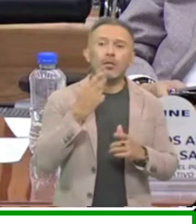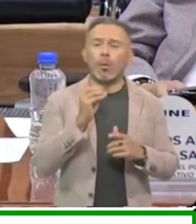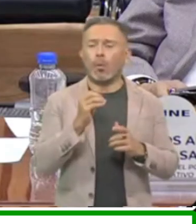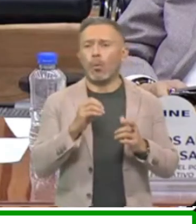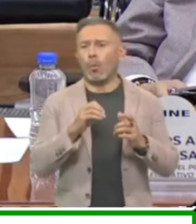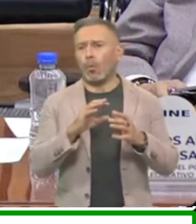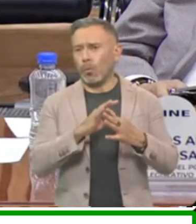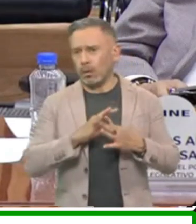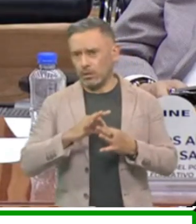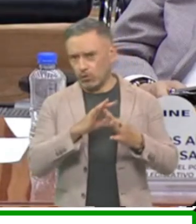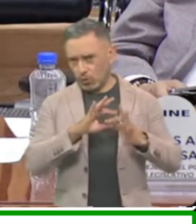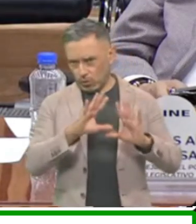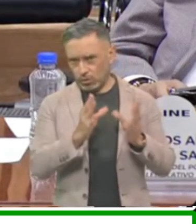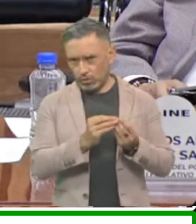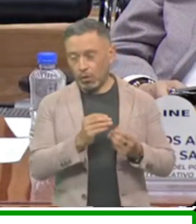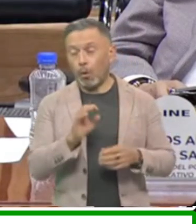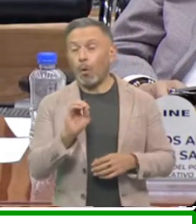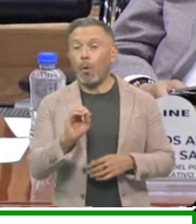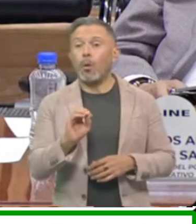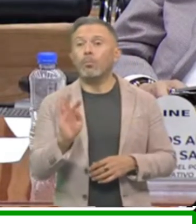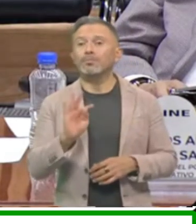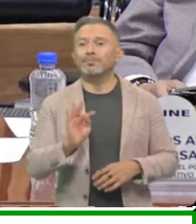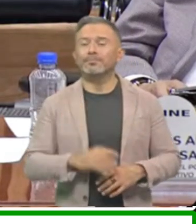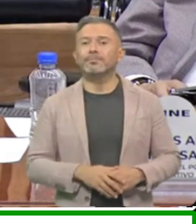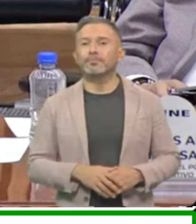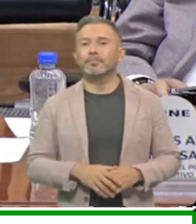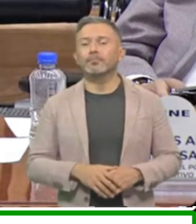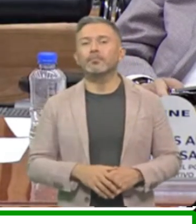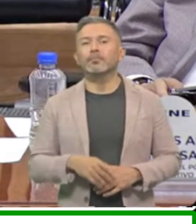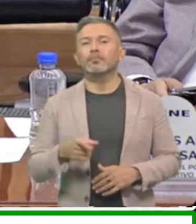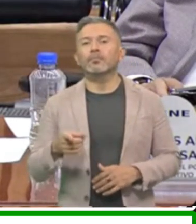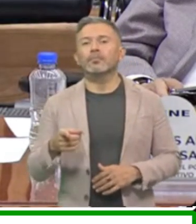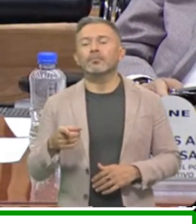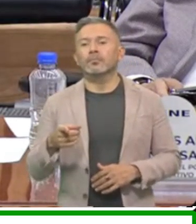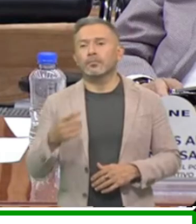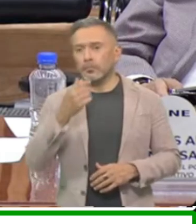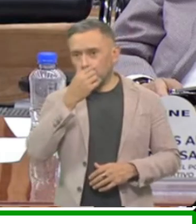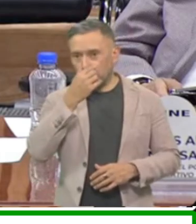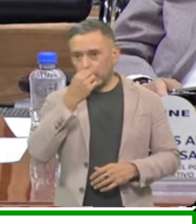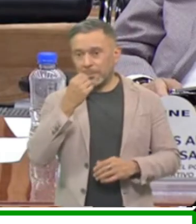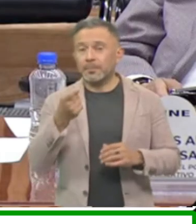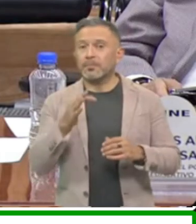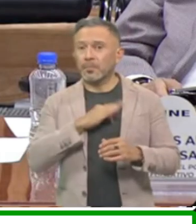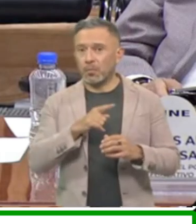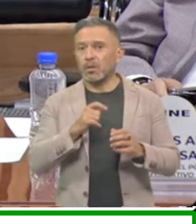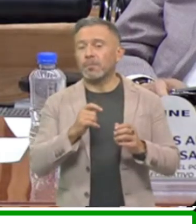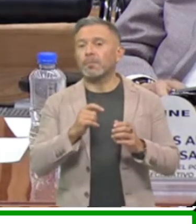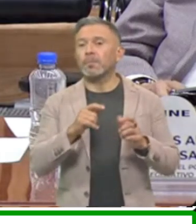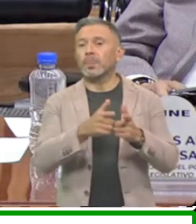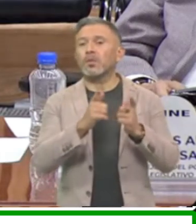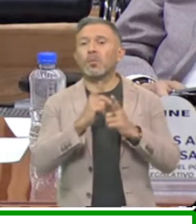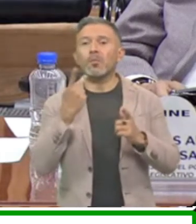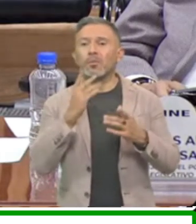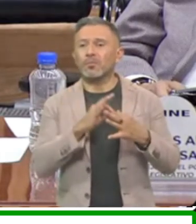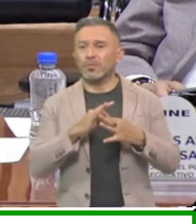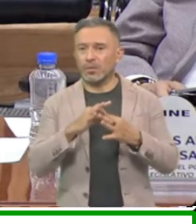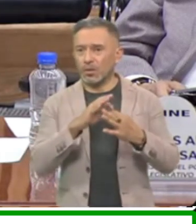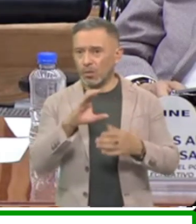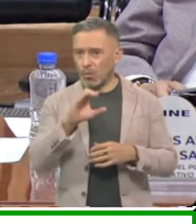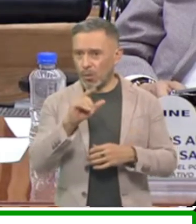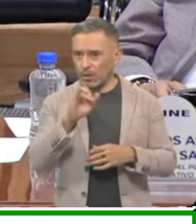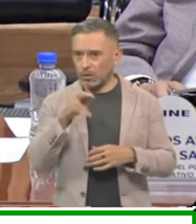por qué no, que la asignación de las prerrogativas se haga por coalición. Ahí sí les gusta que sea por